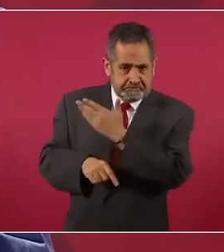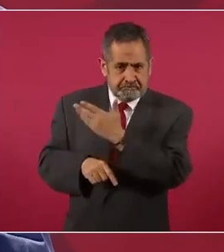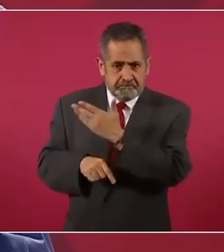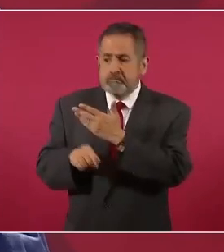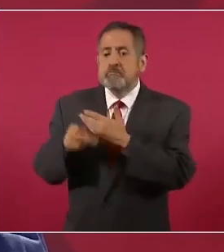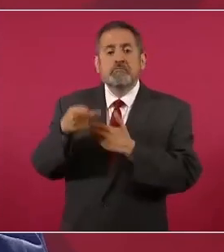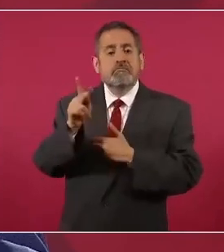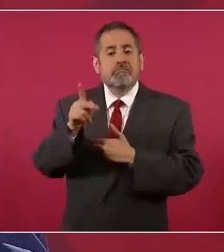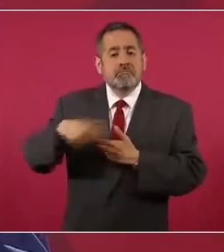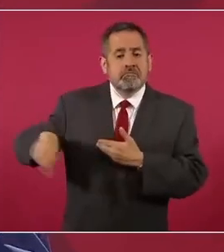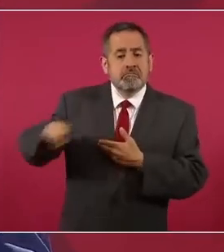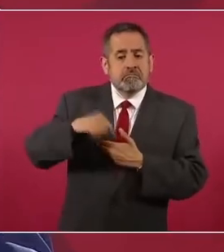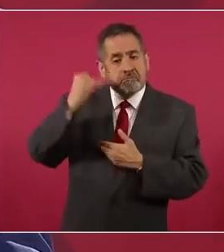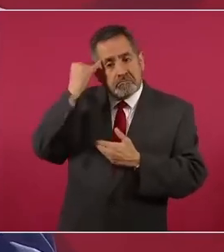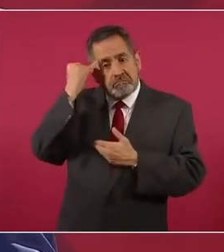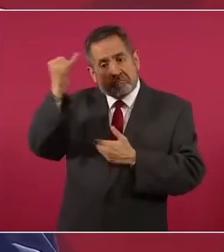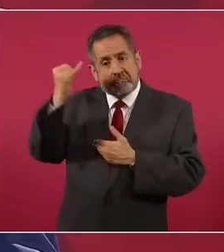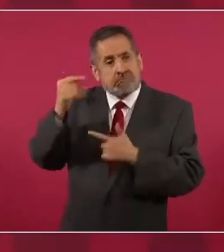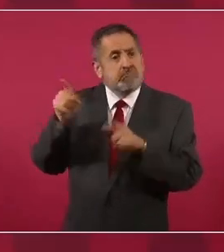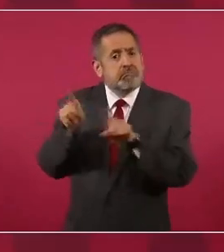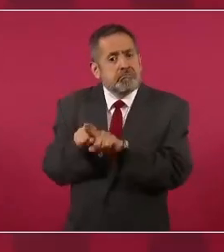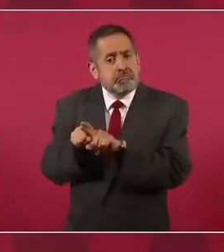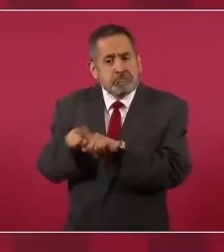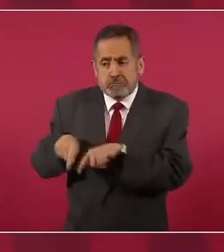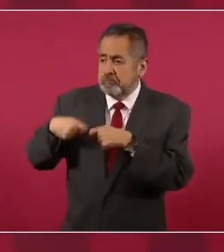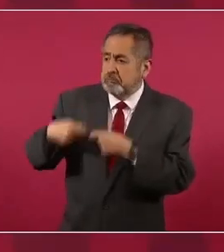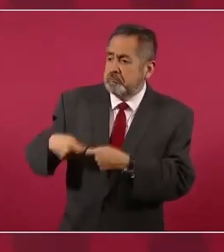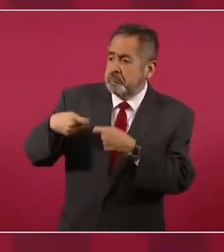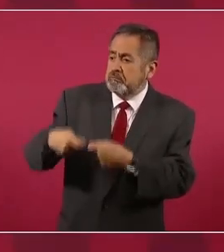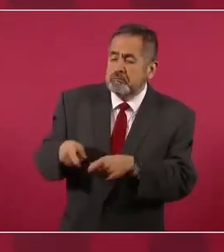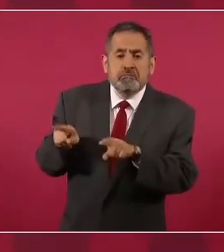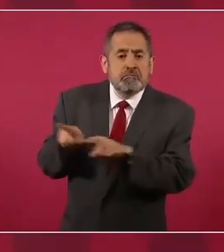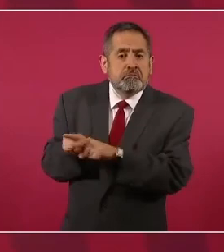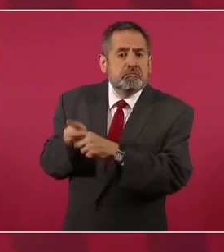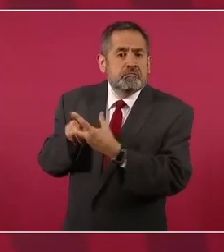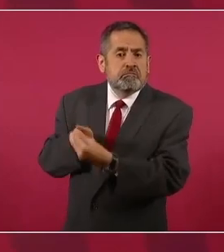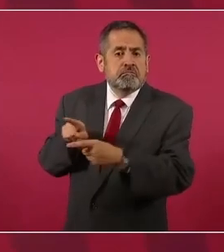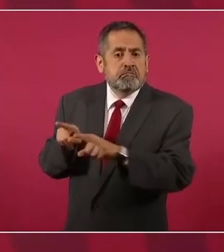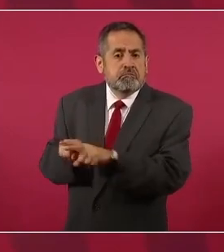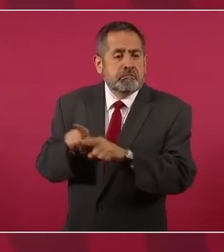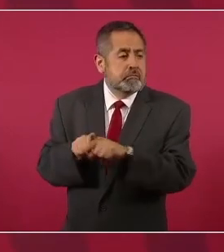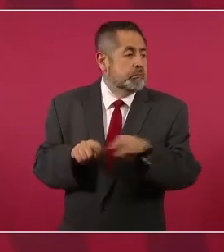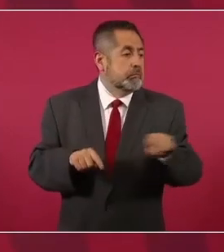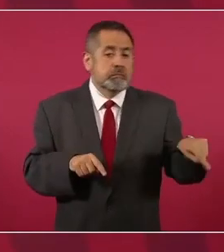Pero se mantiene ese pensamiento. Y nadie dice nada.